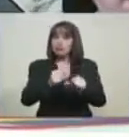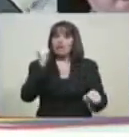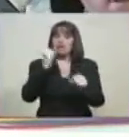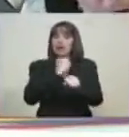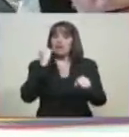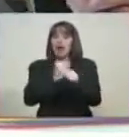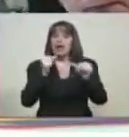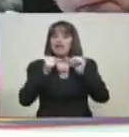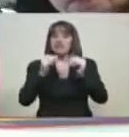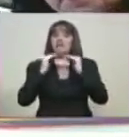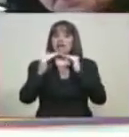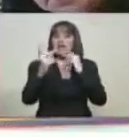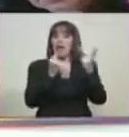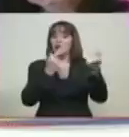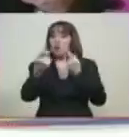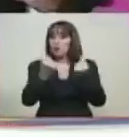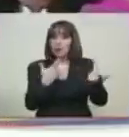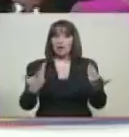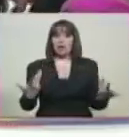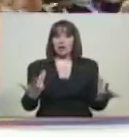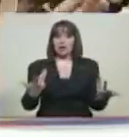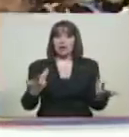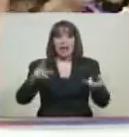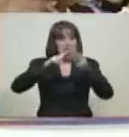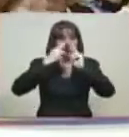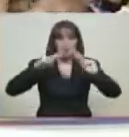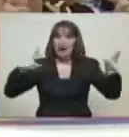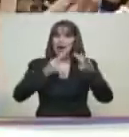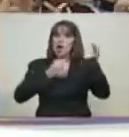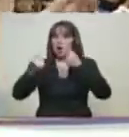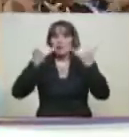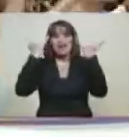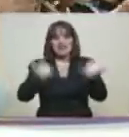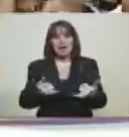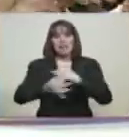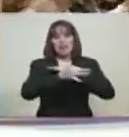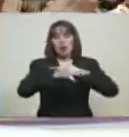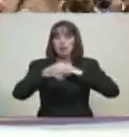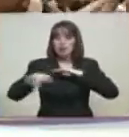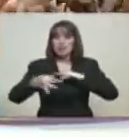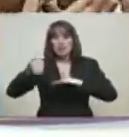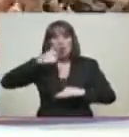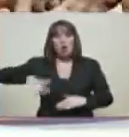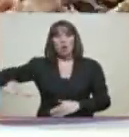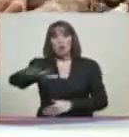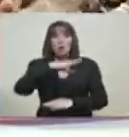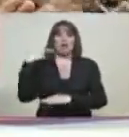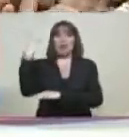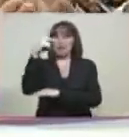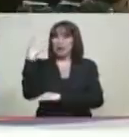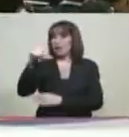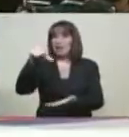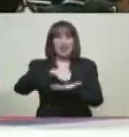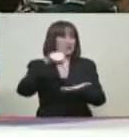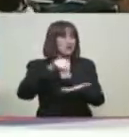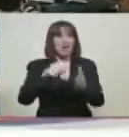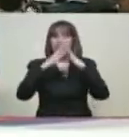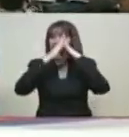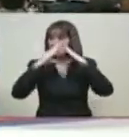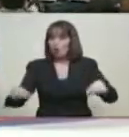estabilidad económica la paz económica del municipio del pueblo de la ciudad